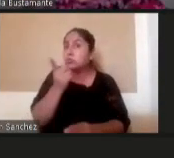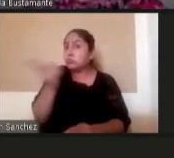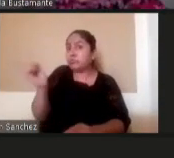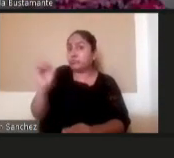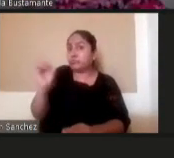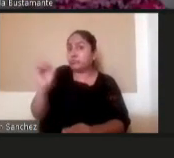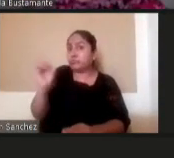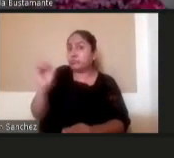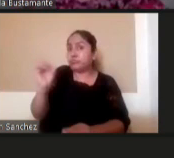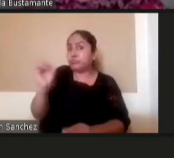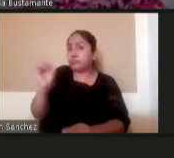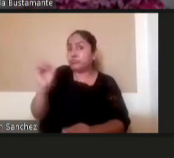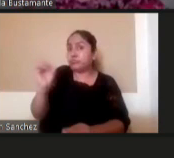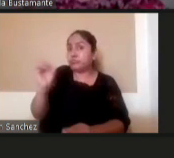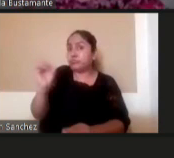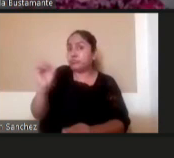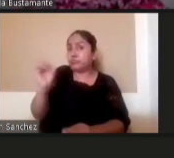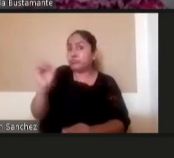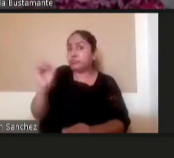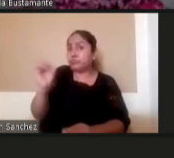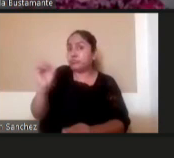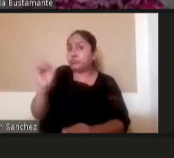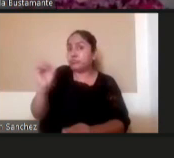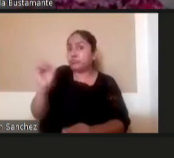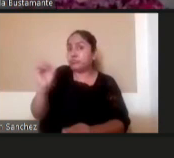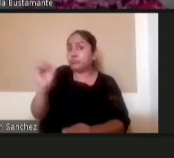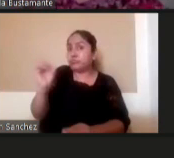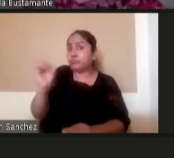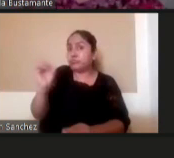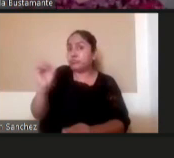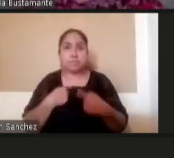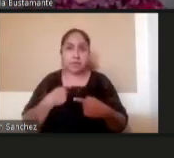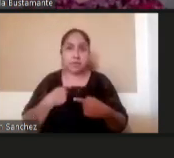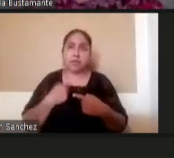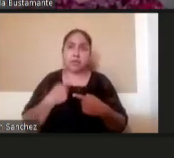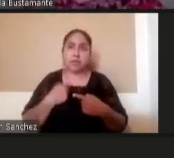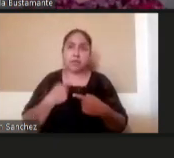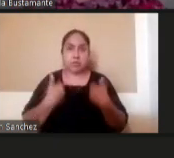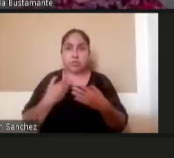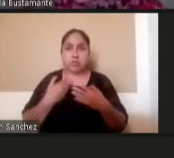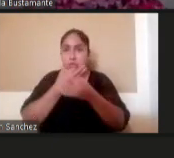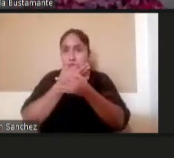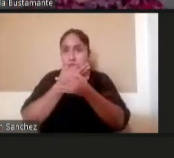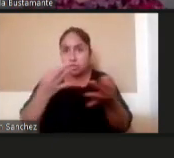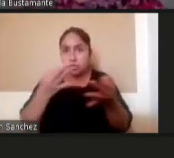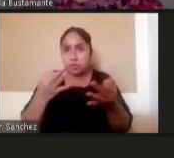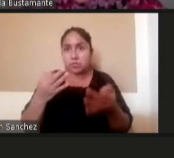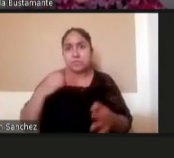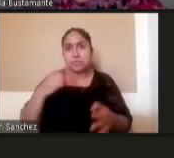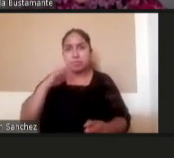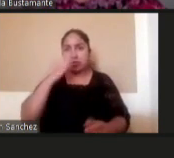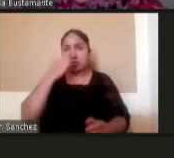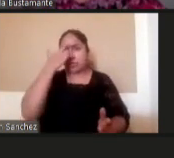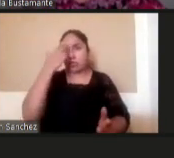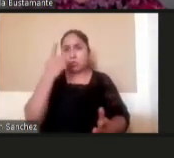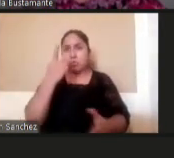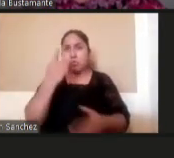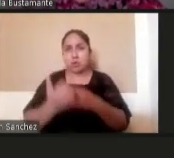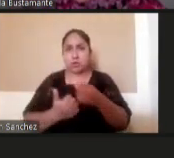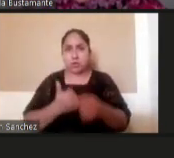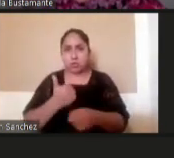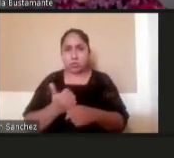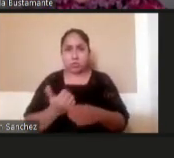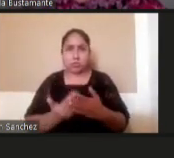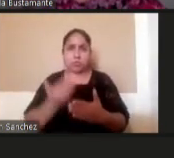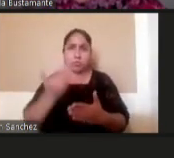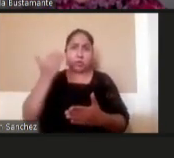porque ya hace un año habíamos hablado de eso, ya se había visto la posibilidad y todo sigue igual. Las rutas